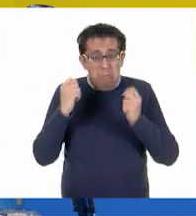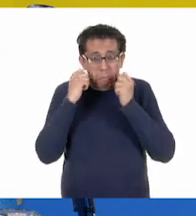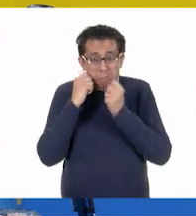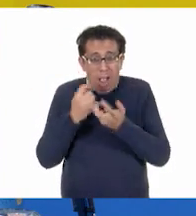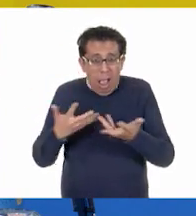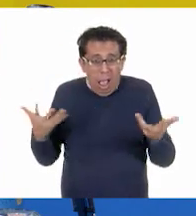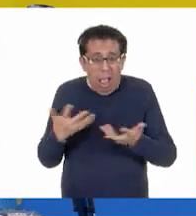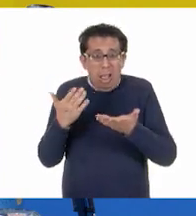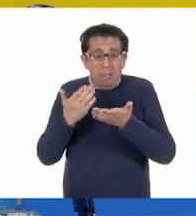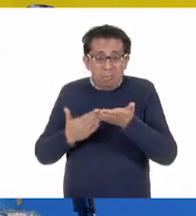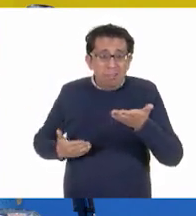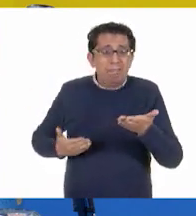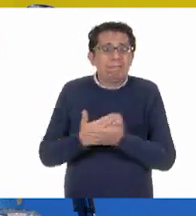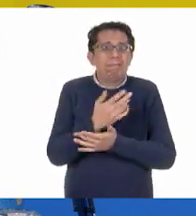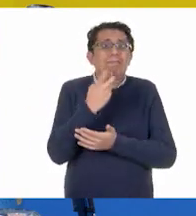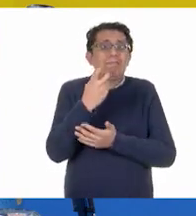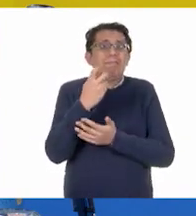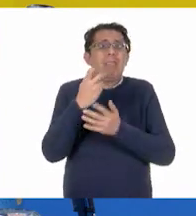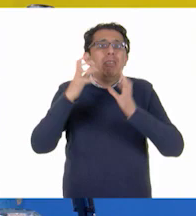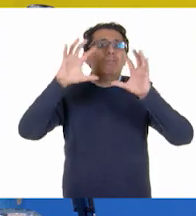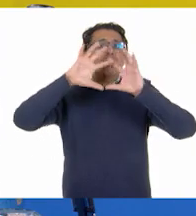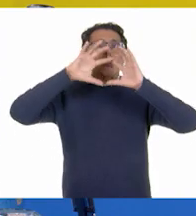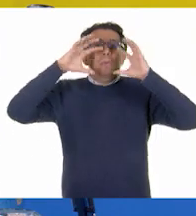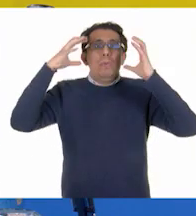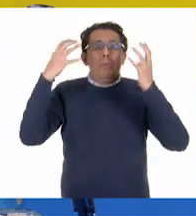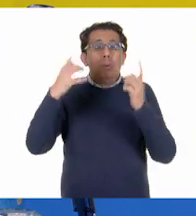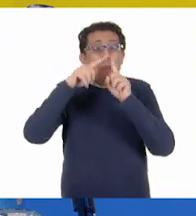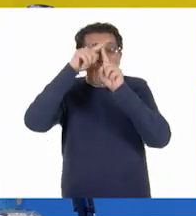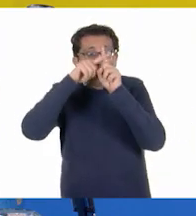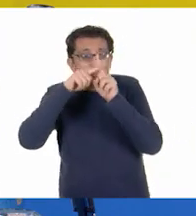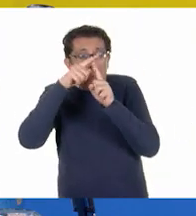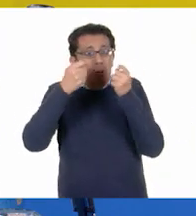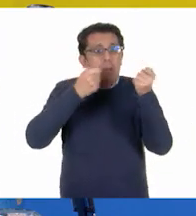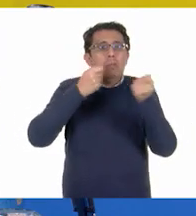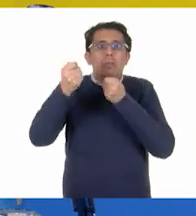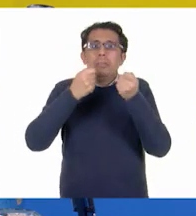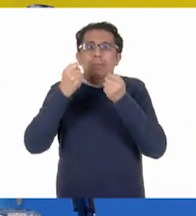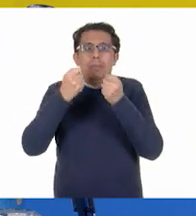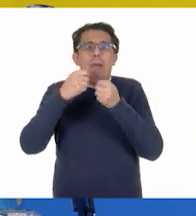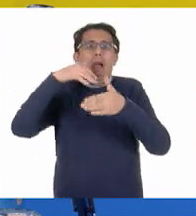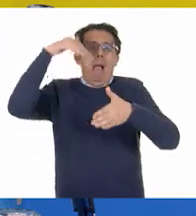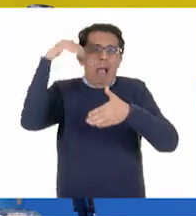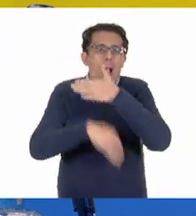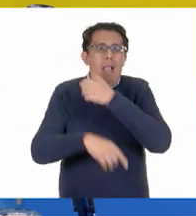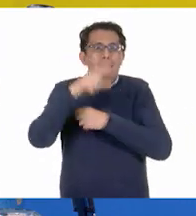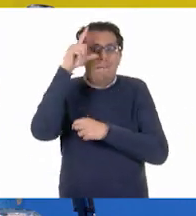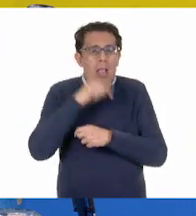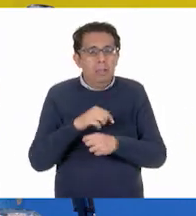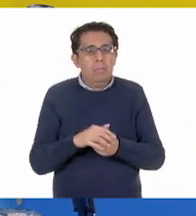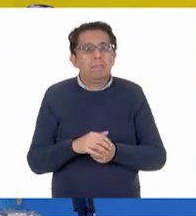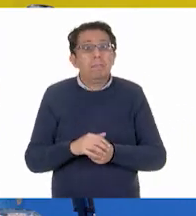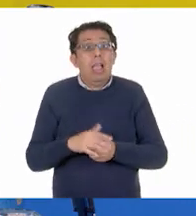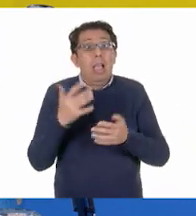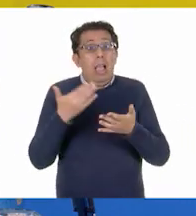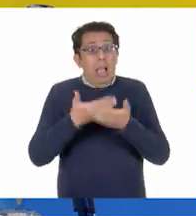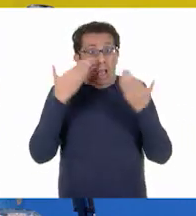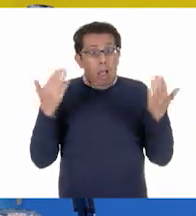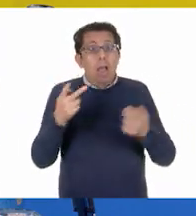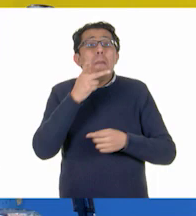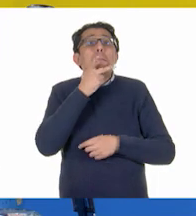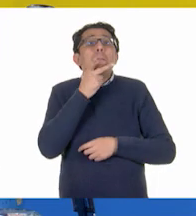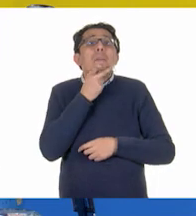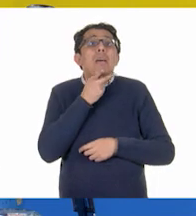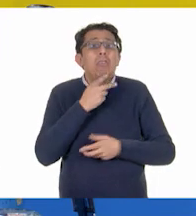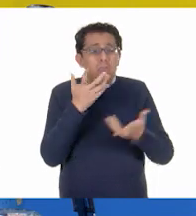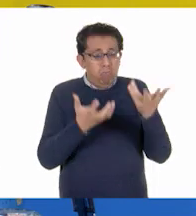natural que genera la atmósfera. Y actualmente la quema de combustibles fósiles, como el carbón y el petróleo, ha aumentado la concentración